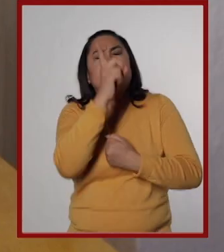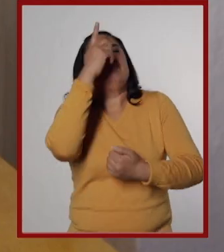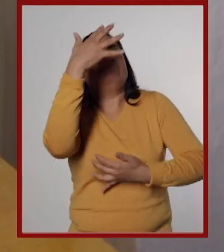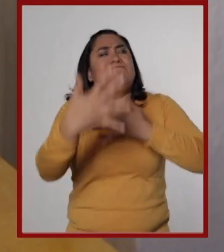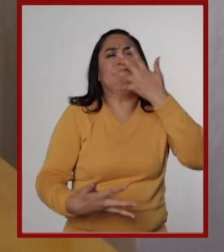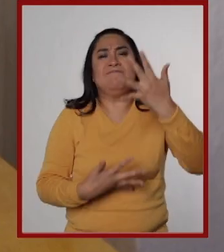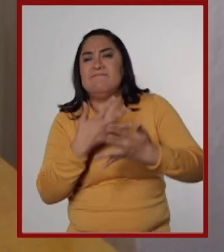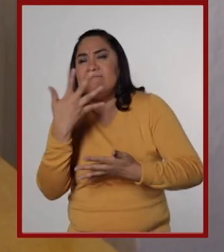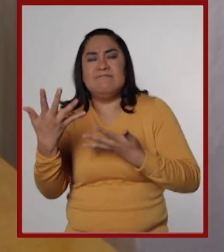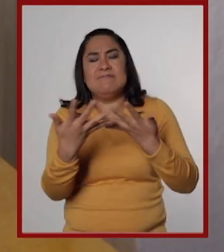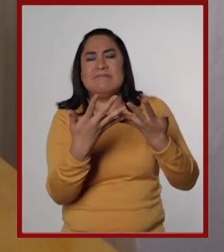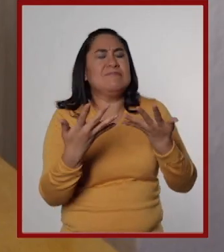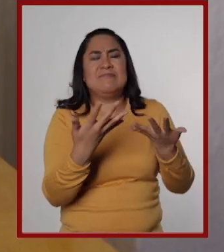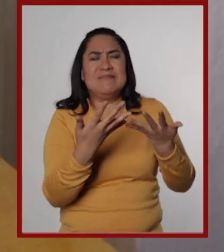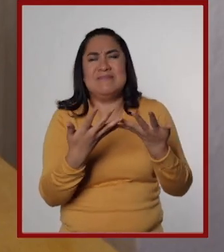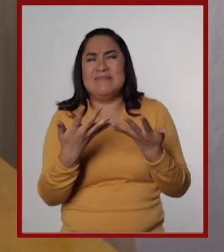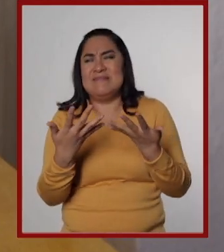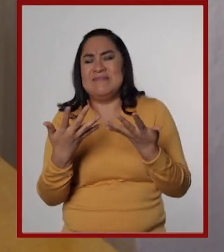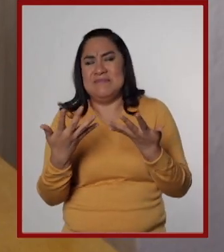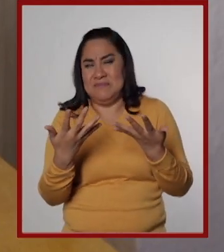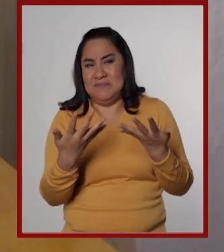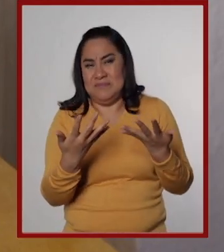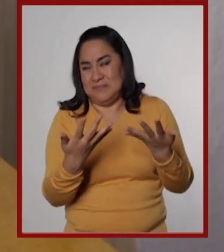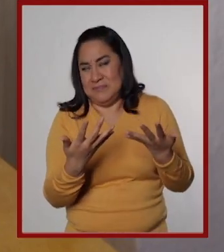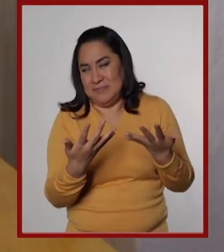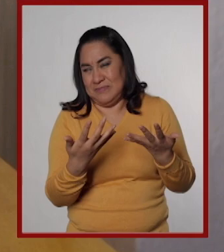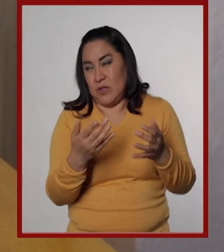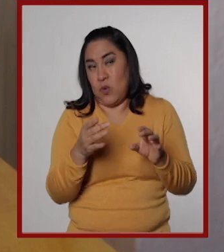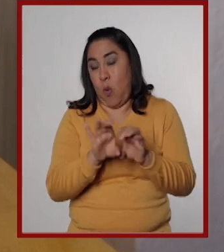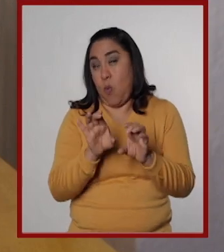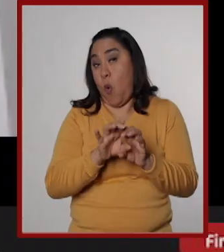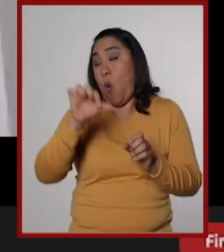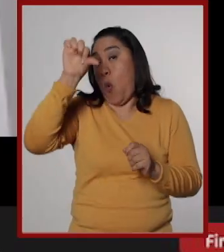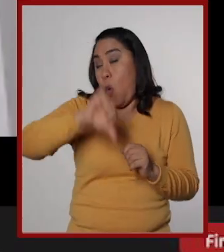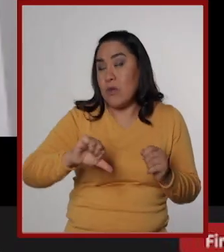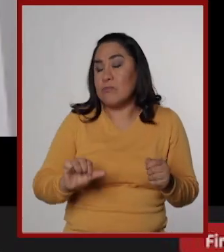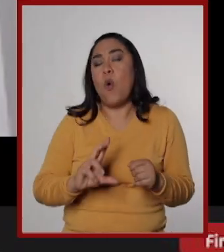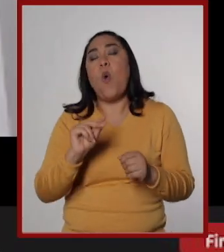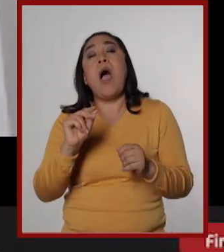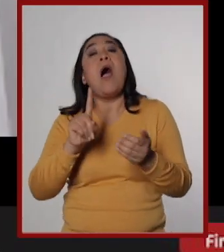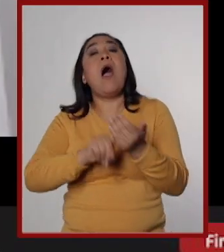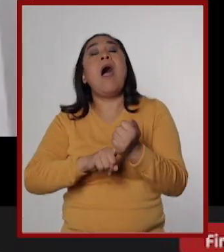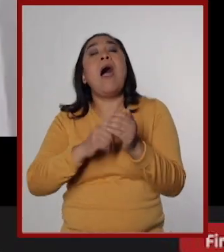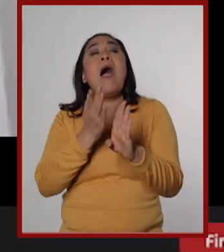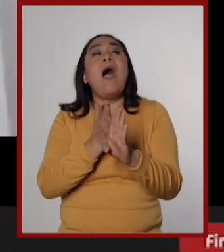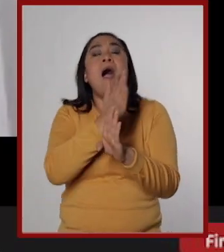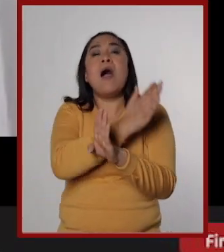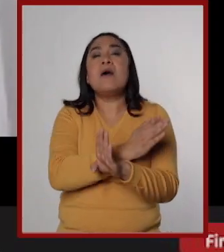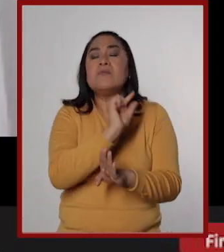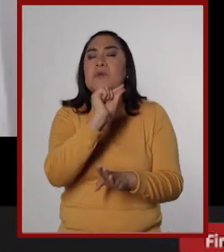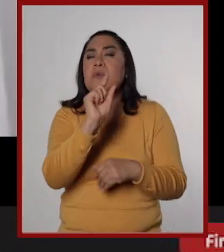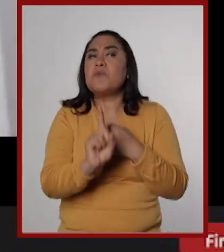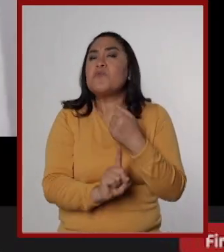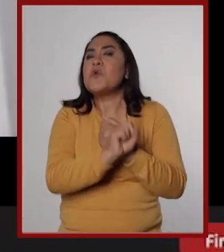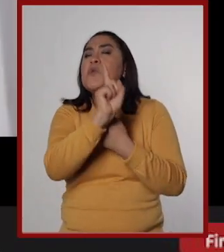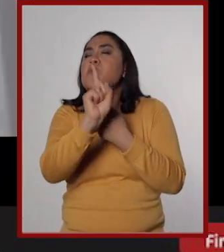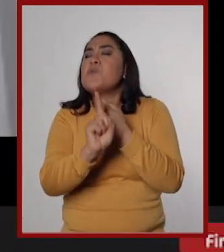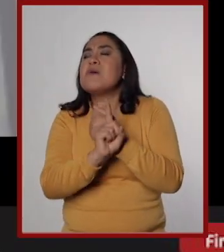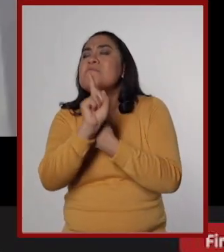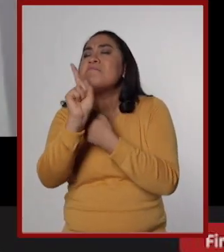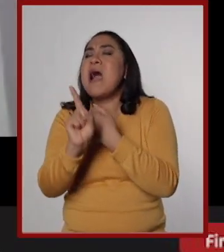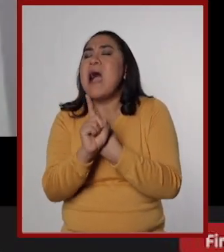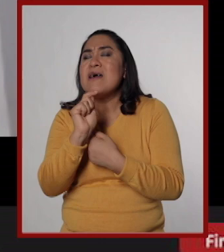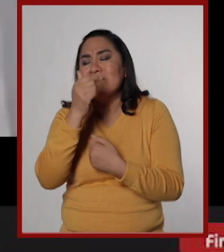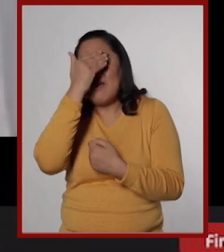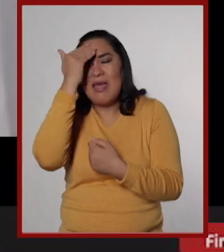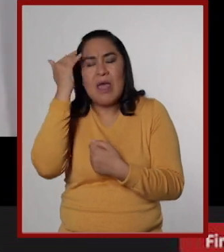¿sí? No aparece así como por arte de magia, sino que estalla porque hay unas ciertas condiciones subyacentes por ahí